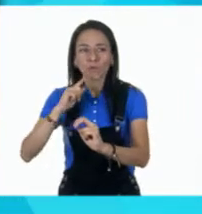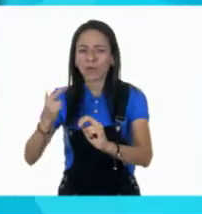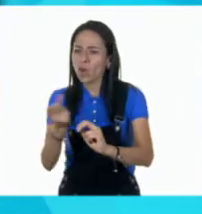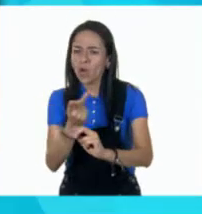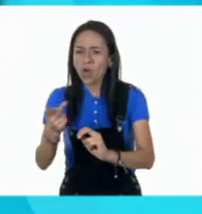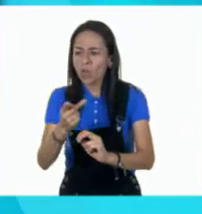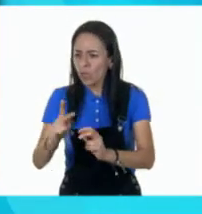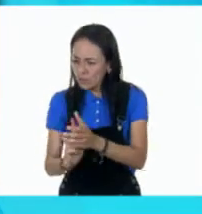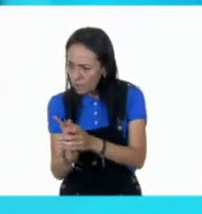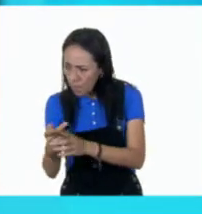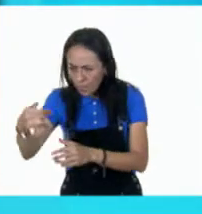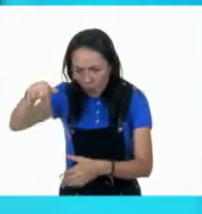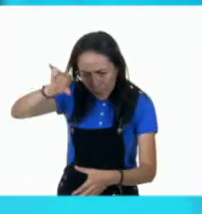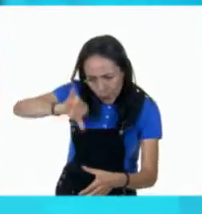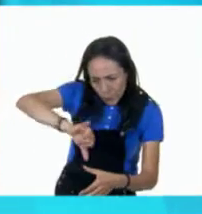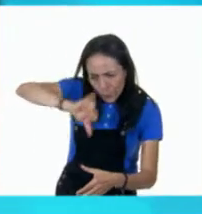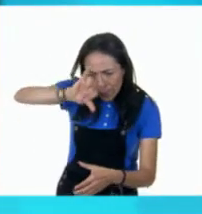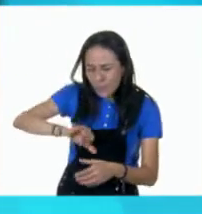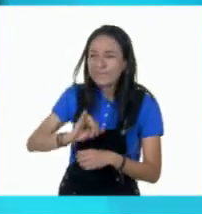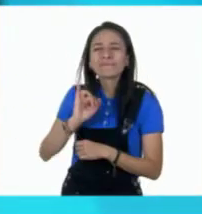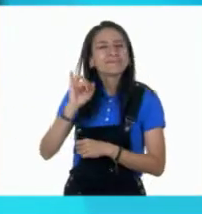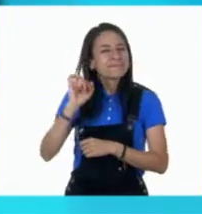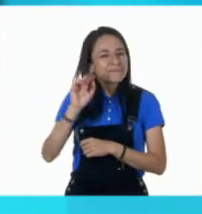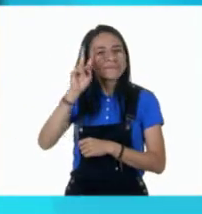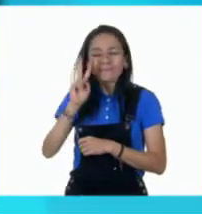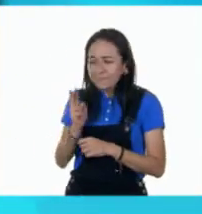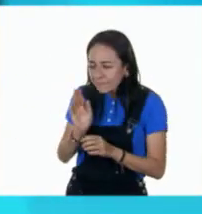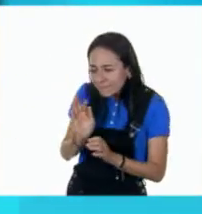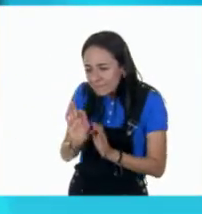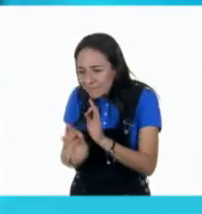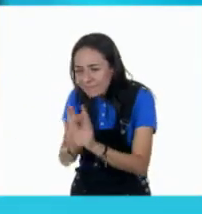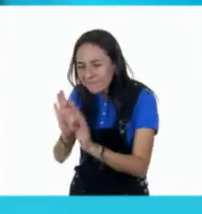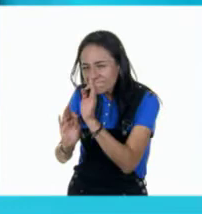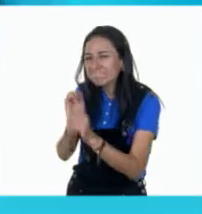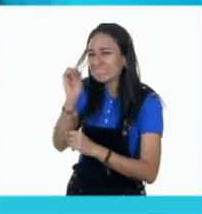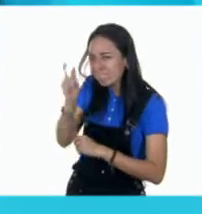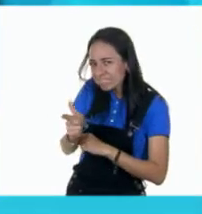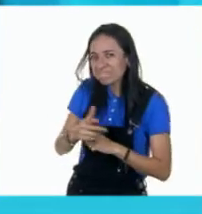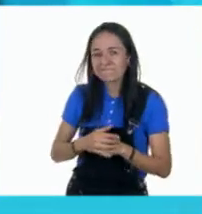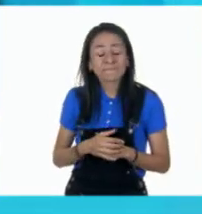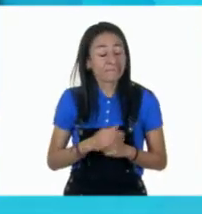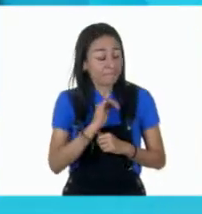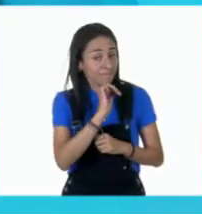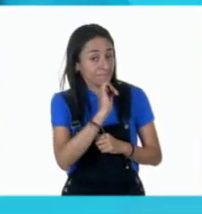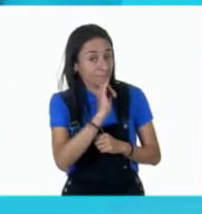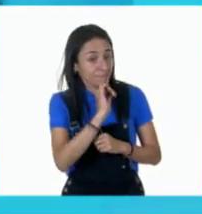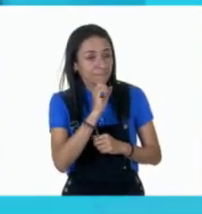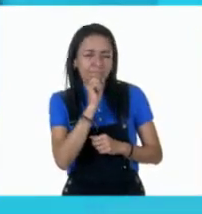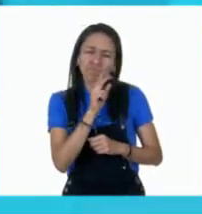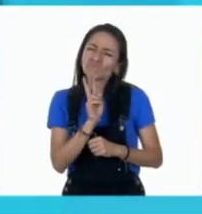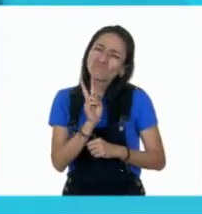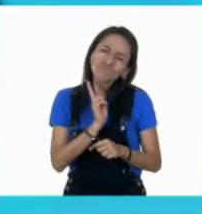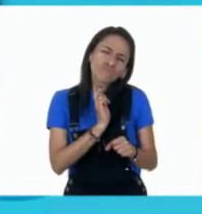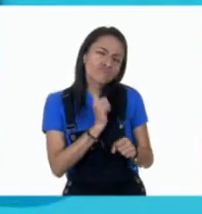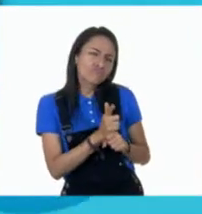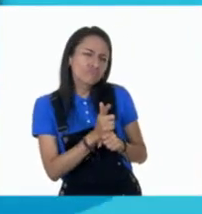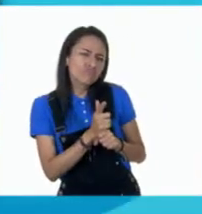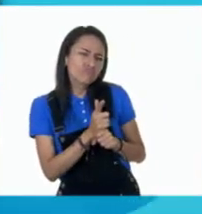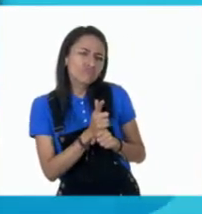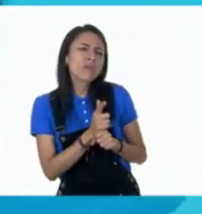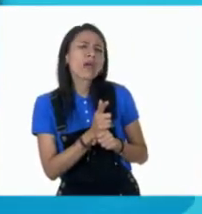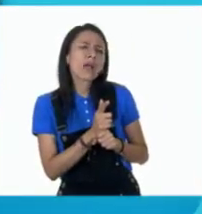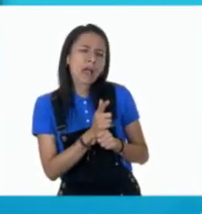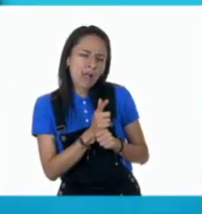Sí, están haciendo algo ahí con la plantita. Exactamente. Y bueno, pues tiene un verdecito